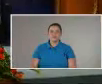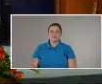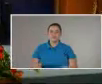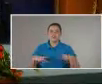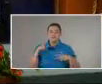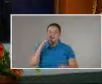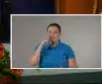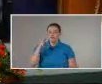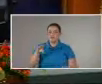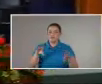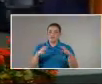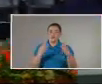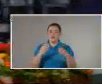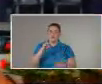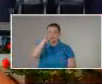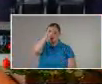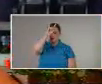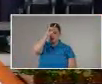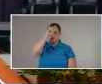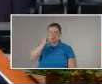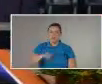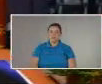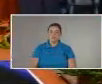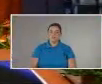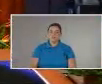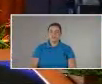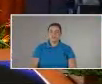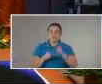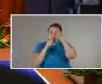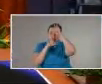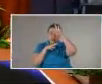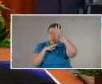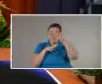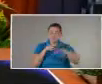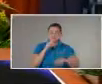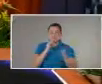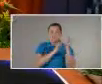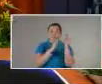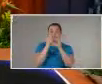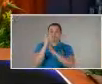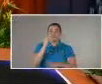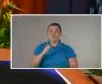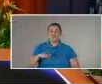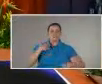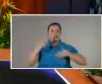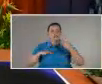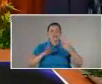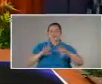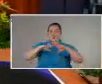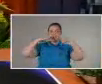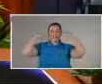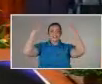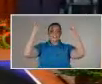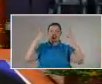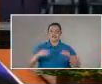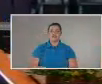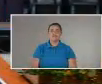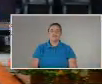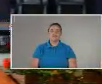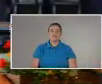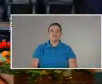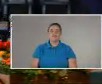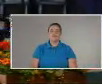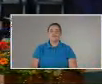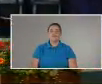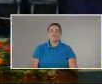visto cómo los demonios se les sujetaban, y el Señor se gozó por eso. Dice, se regocijó en gran manera, y el griego nos da a